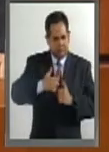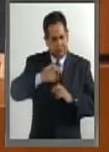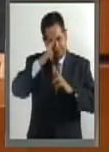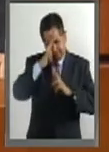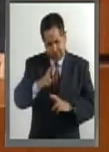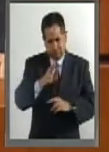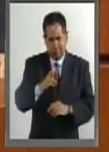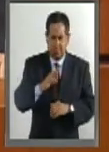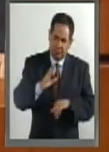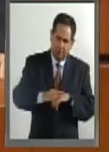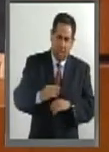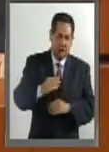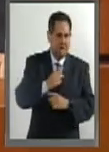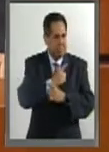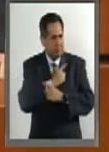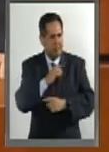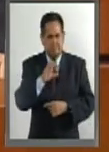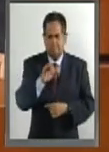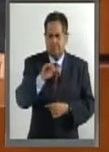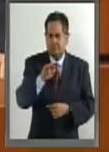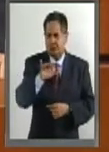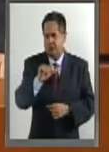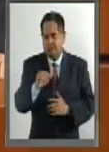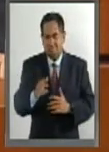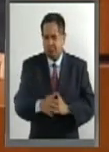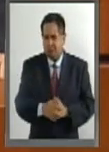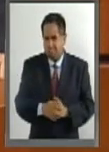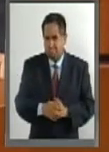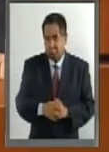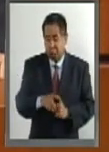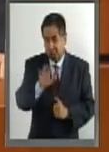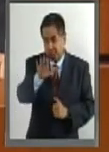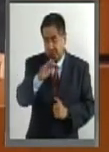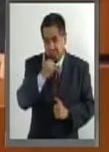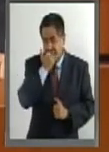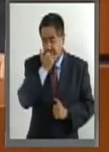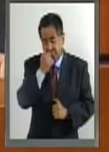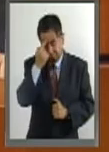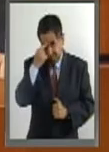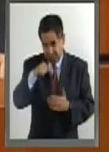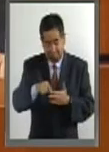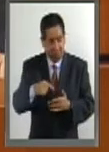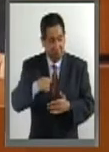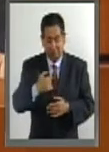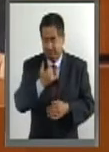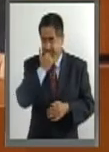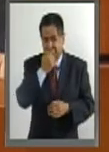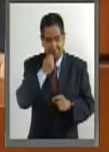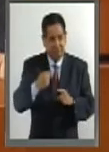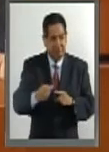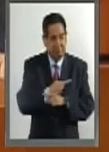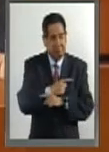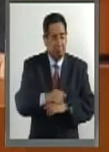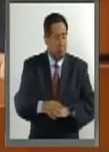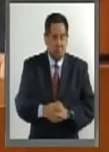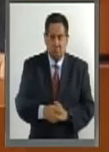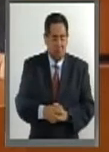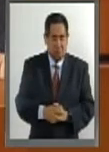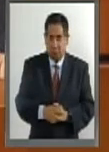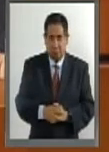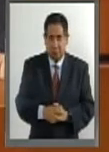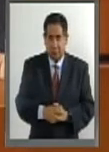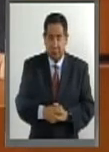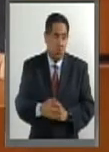se fortalezca? Yo digo que nos estamos equivocando, ¿eh? Nos estamos equivocando porque hace